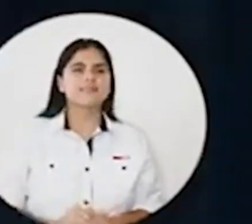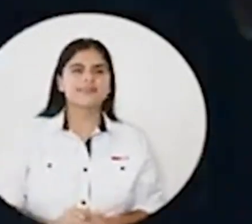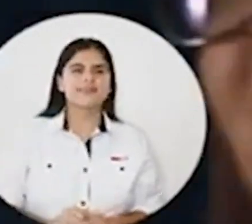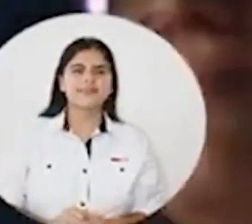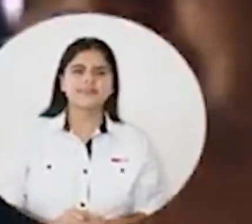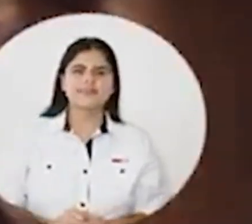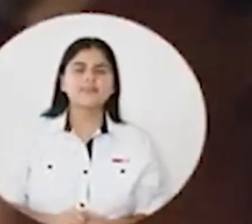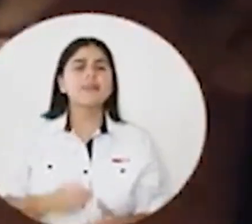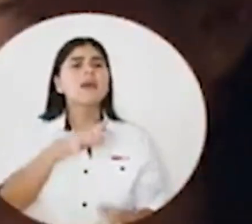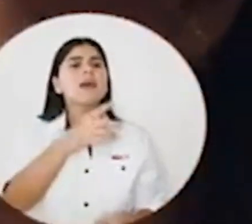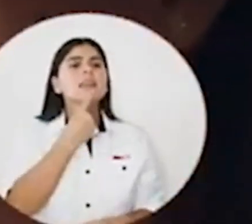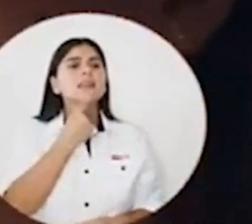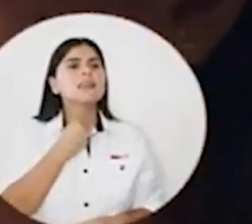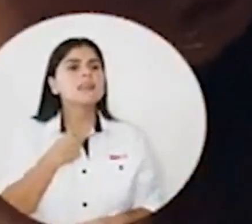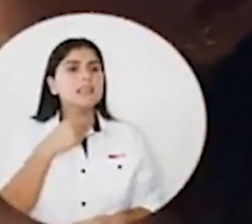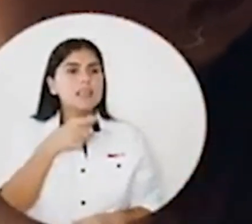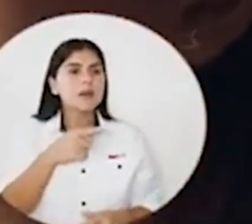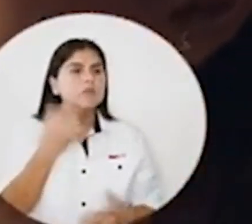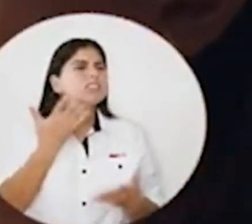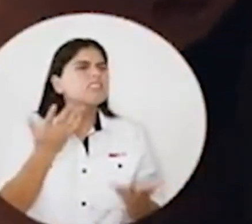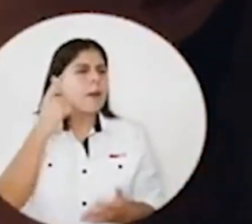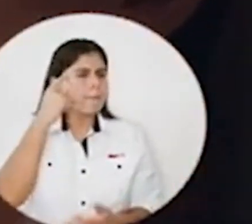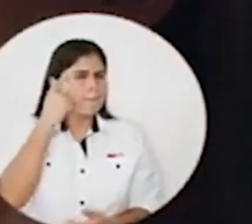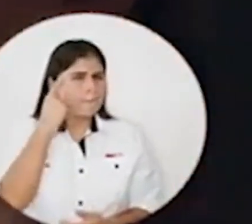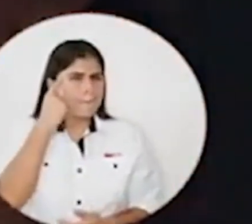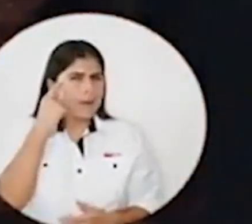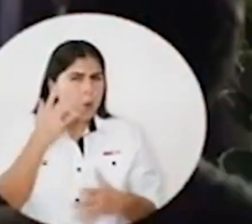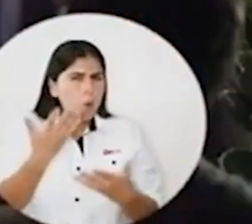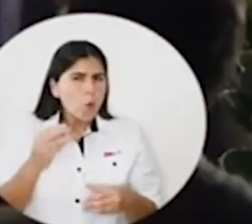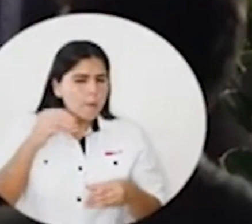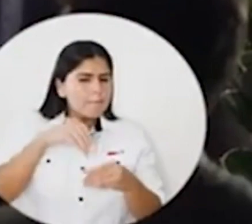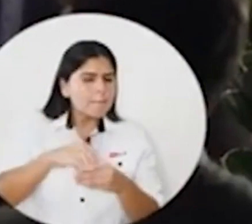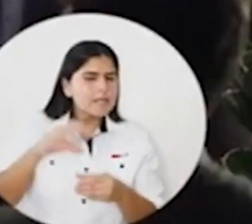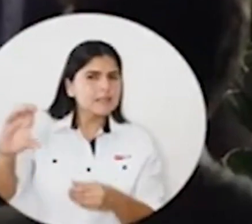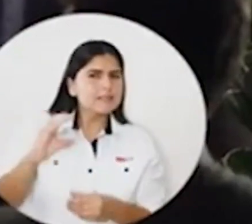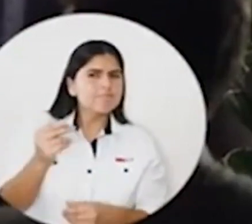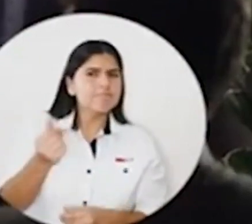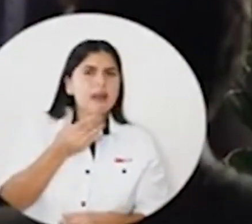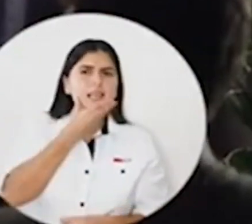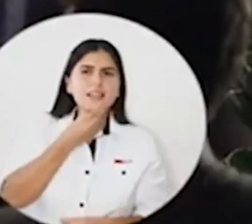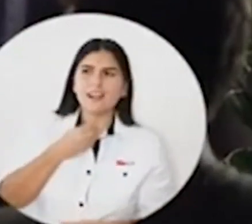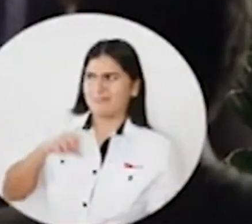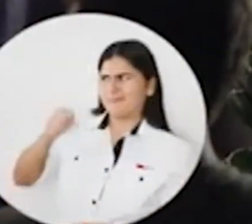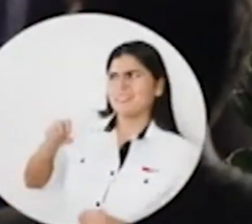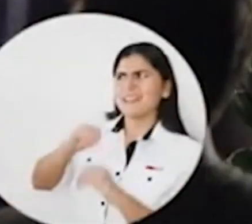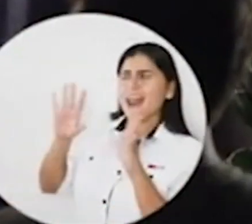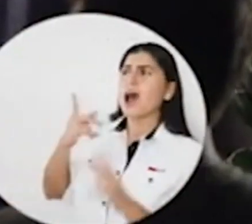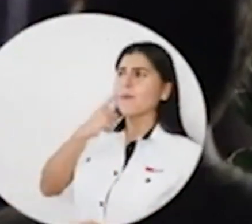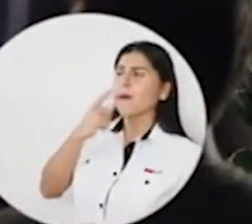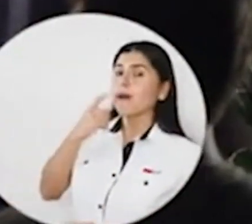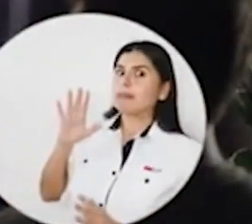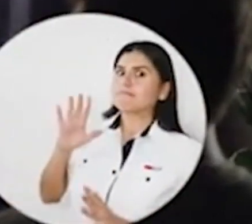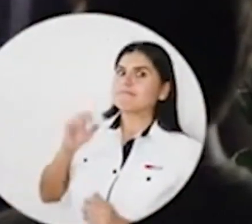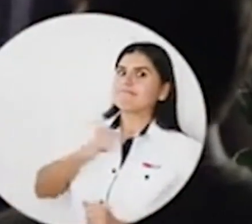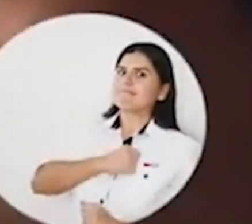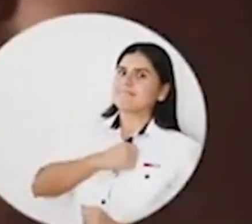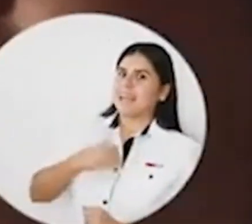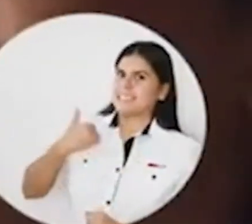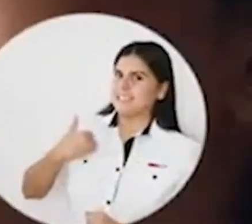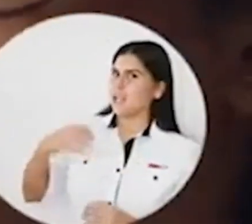sí, usted. Dígame, ¿ya pensó cómo invertir su aguinaldo? Claro que sí,